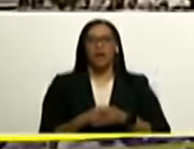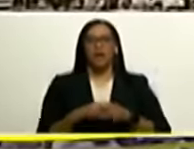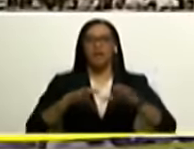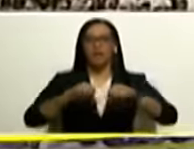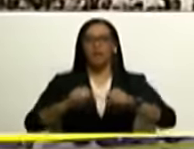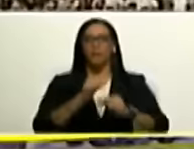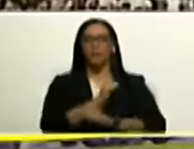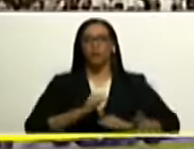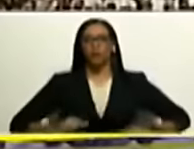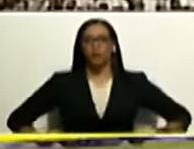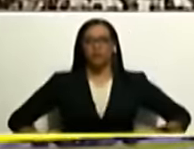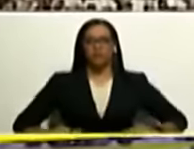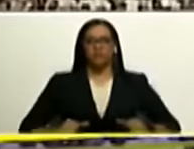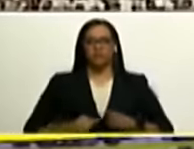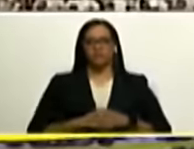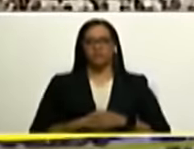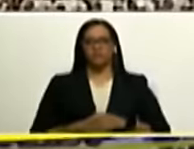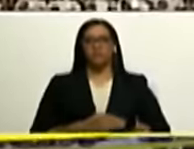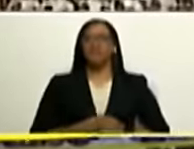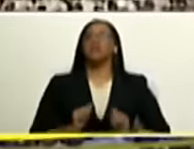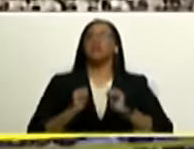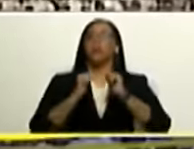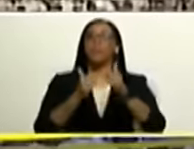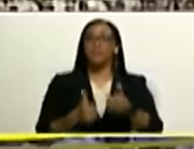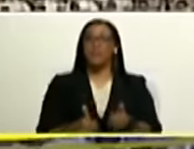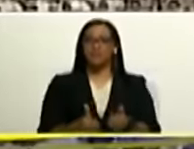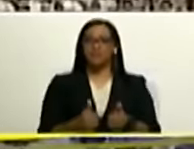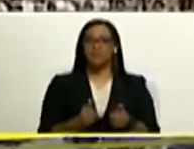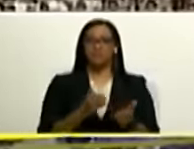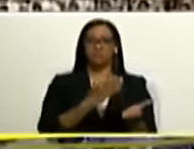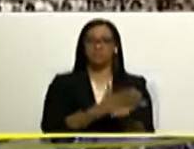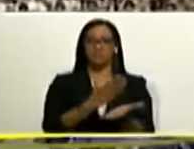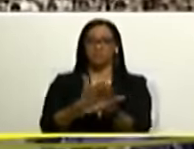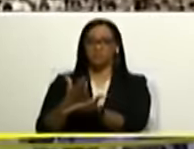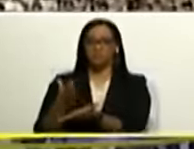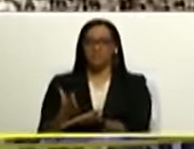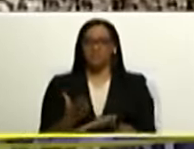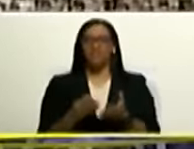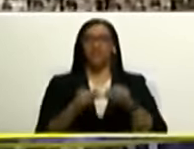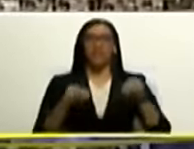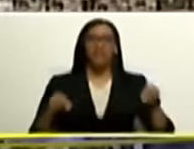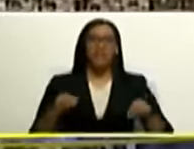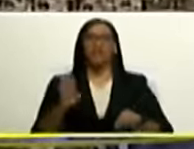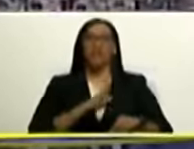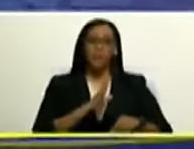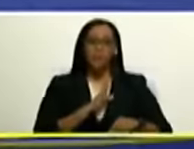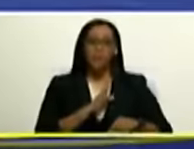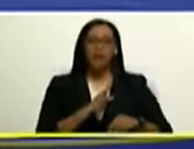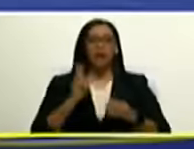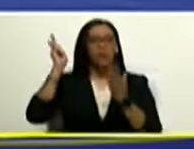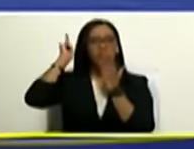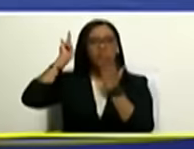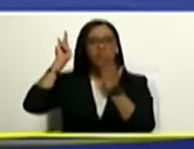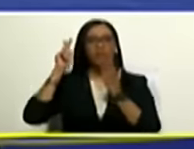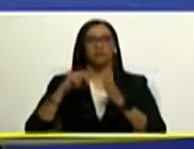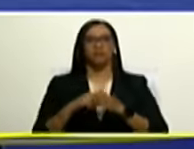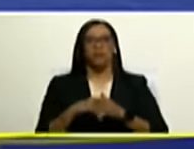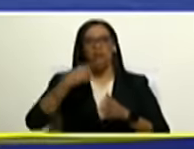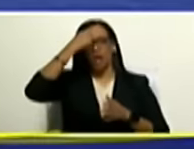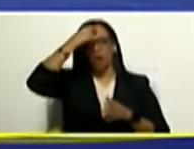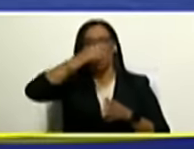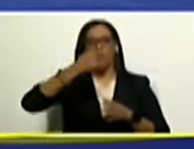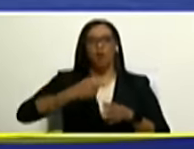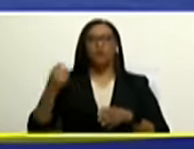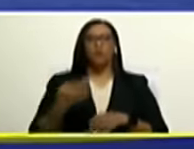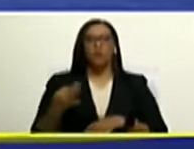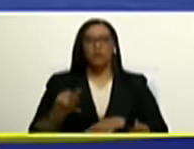entonces. Y comienza el reparto imperial de una tierra que le pertenecía a los aborígenes, a los pueblos